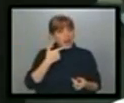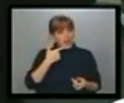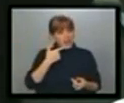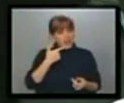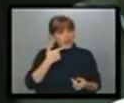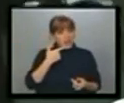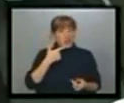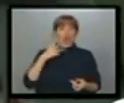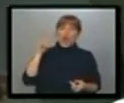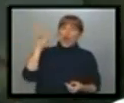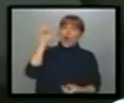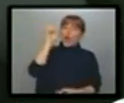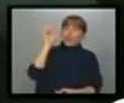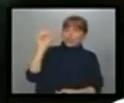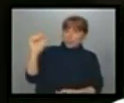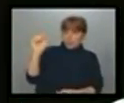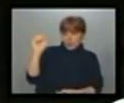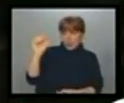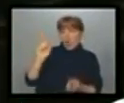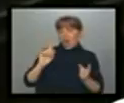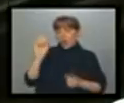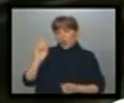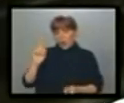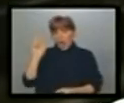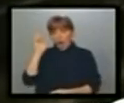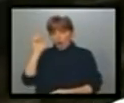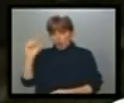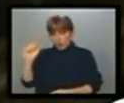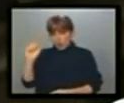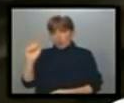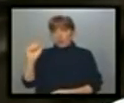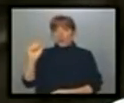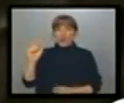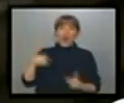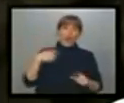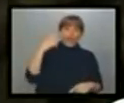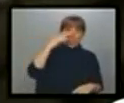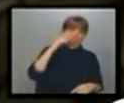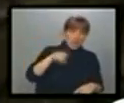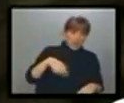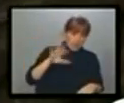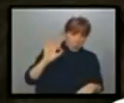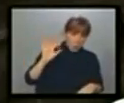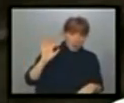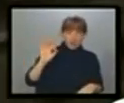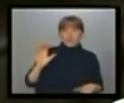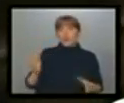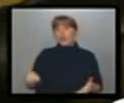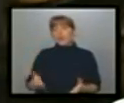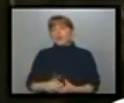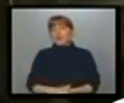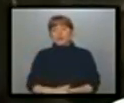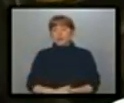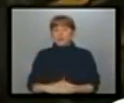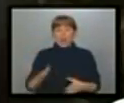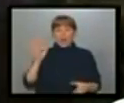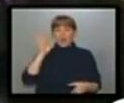8 también, 8 también. ¿En algunas sale 8? En algunas sale 8. Así que fue muy